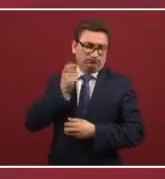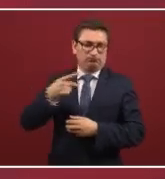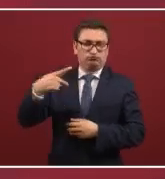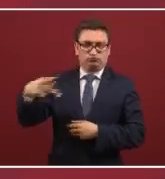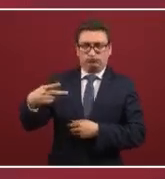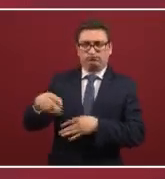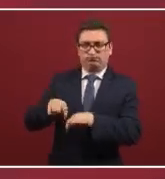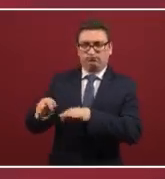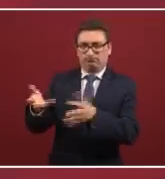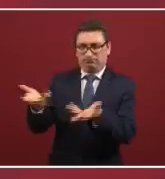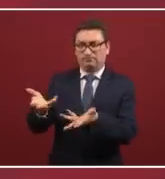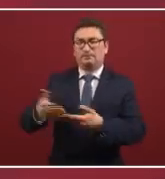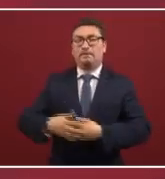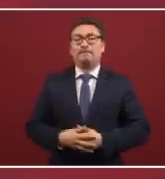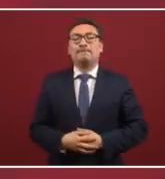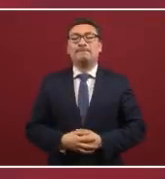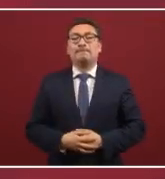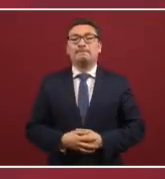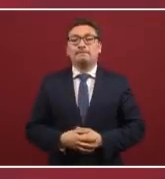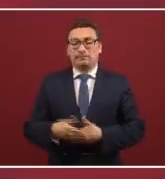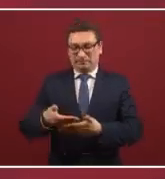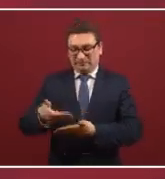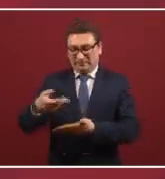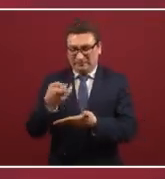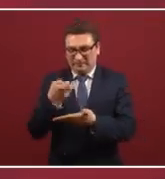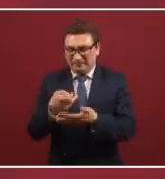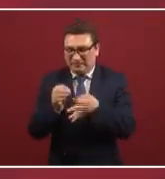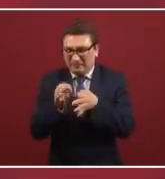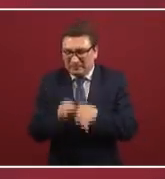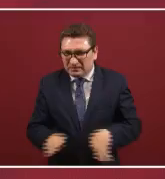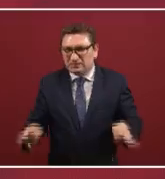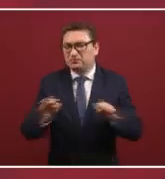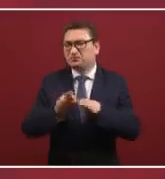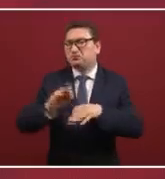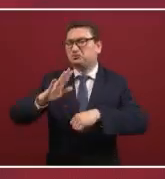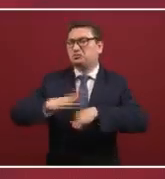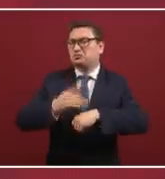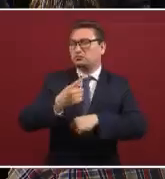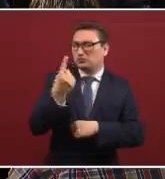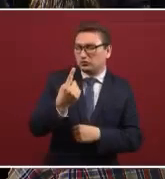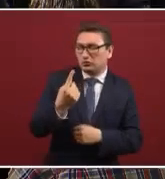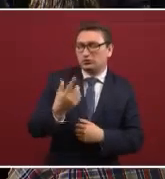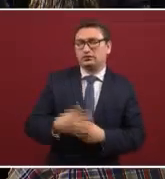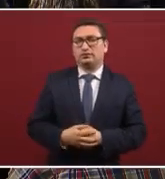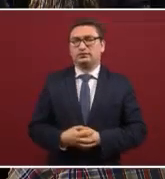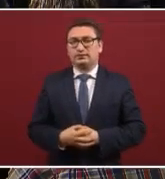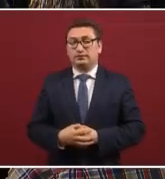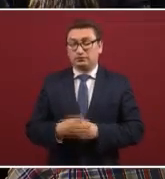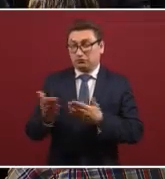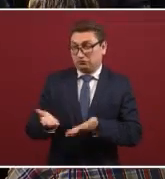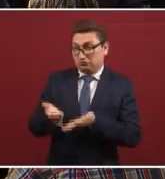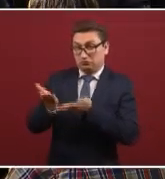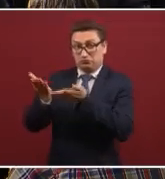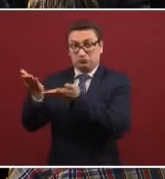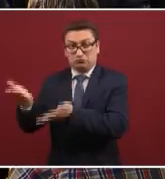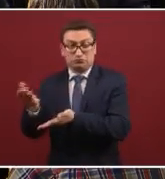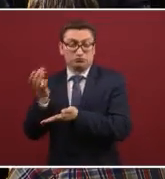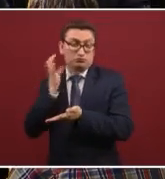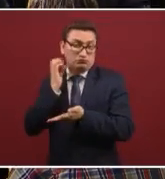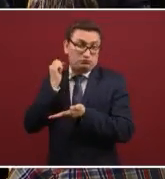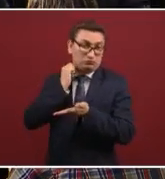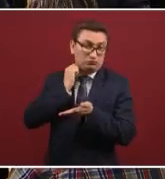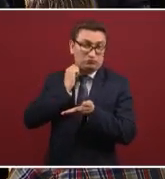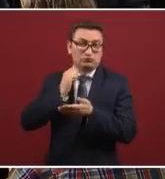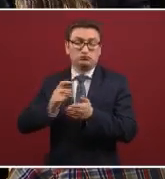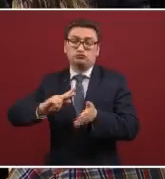importante este tratado y por qué la ratificación nos